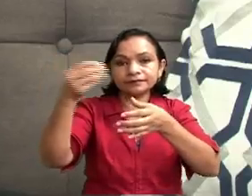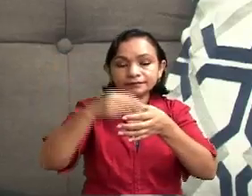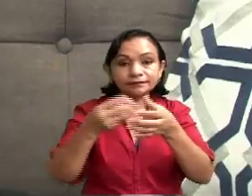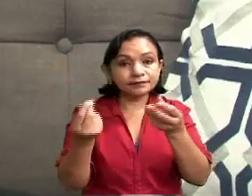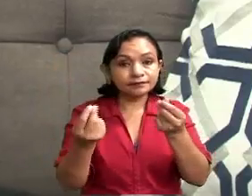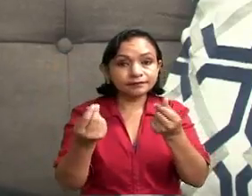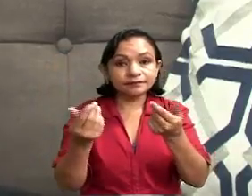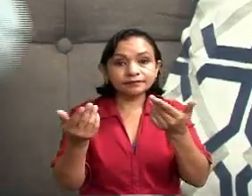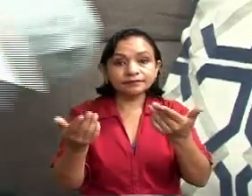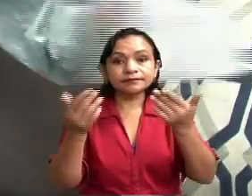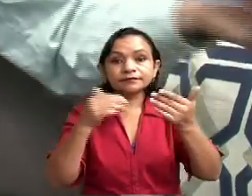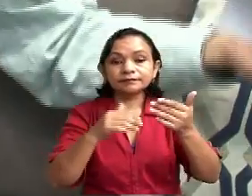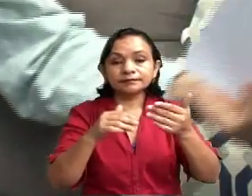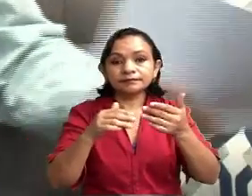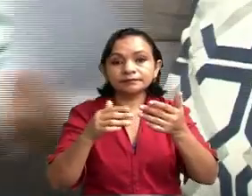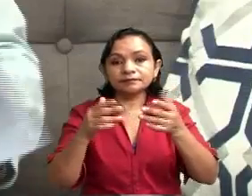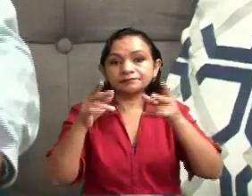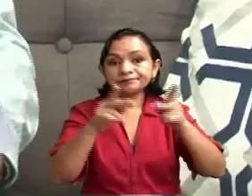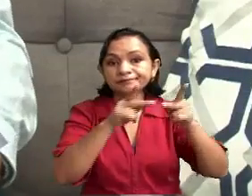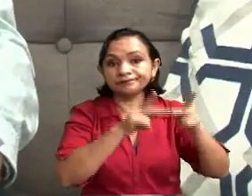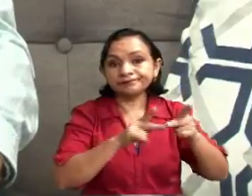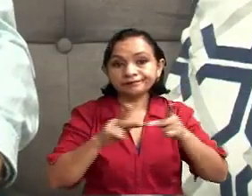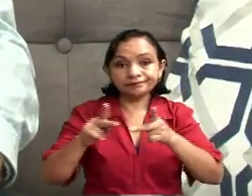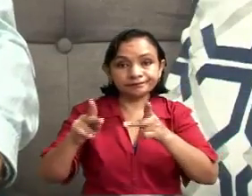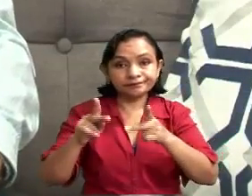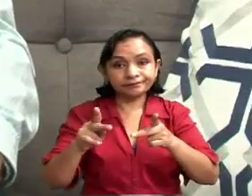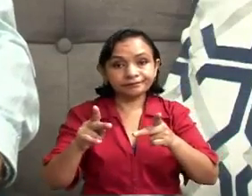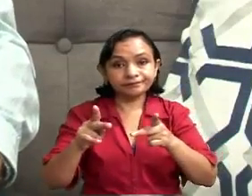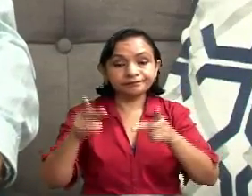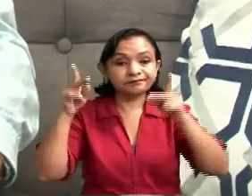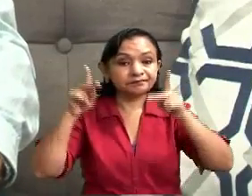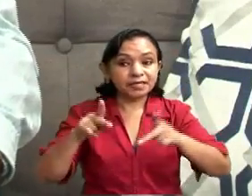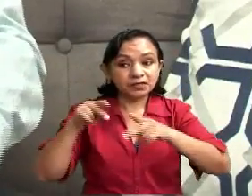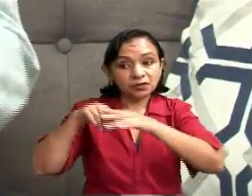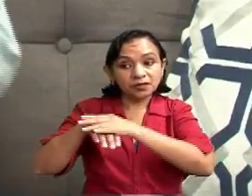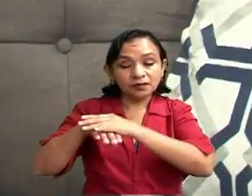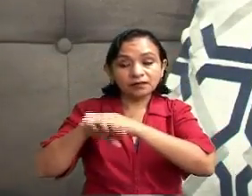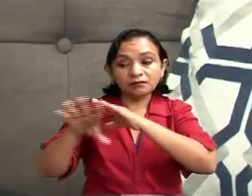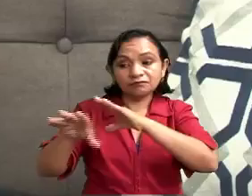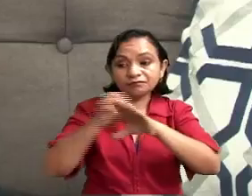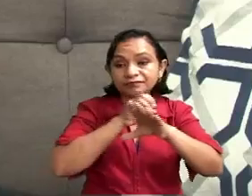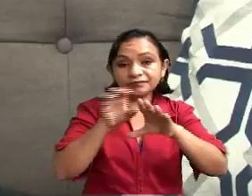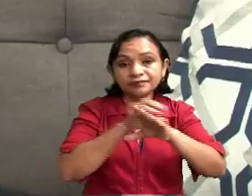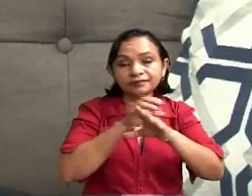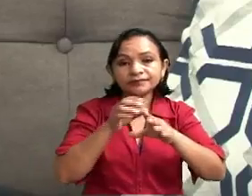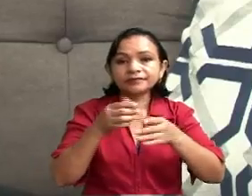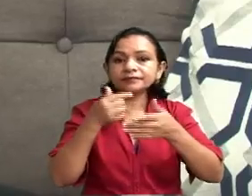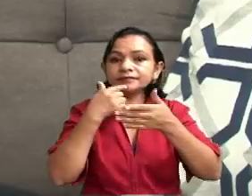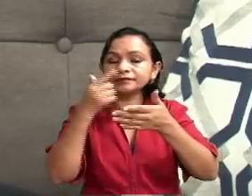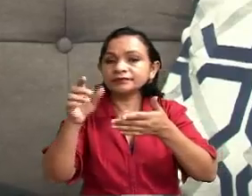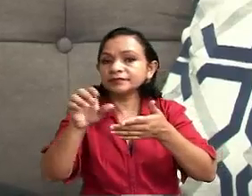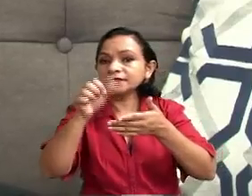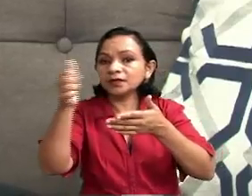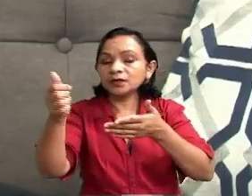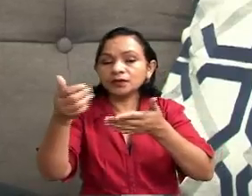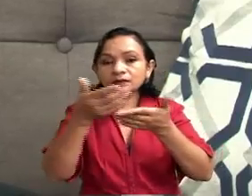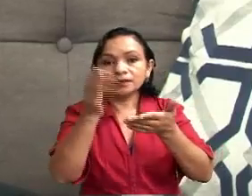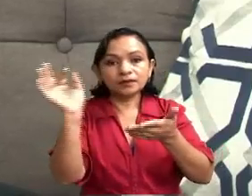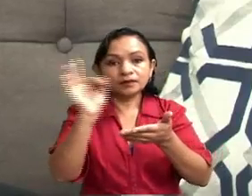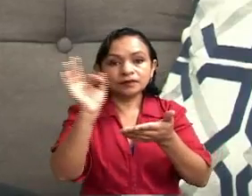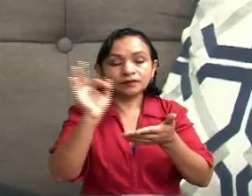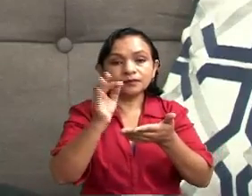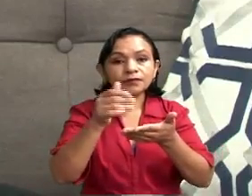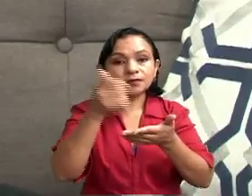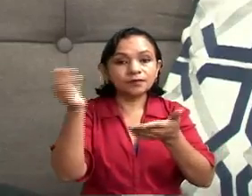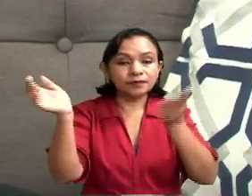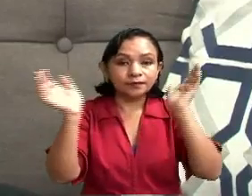que se habían ido de los depósitos de los ahorrantes, ofrecérselos por otra vía en el mercado a